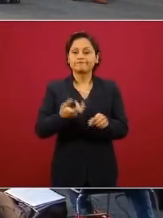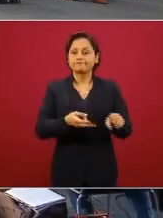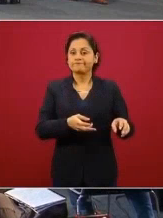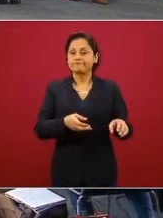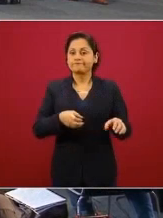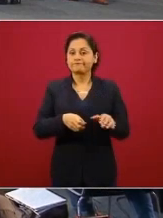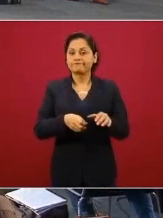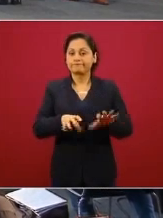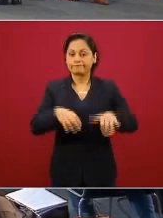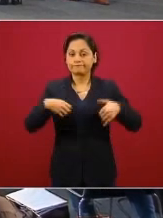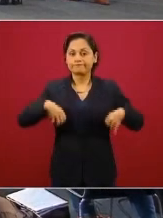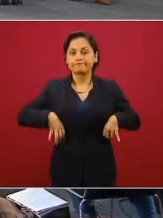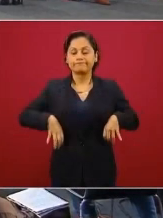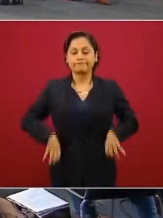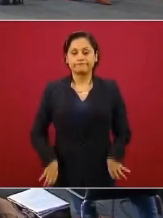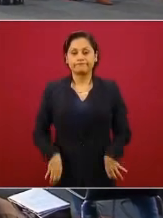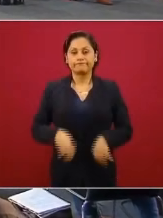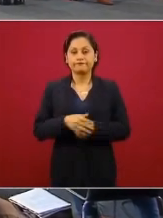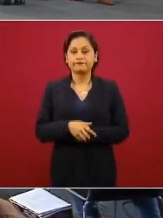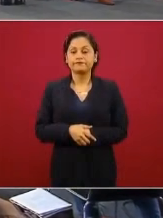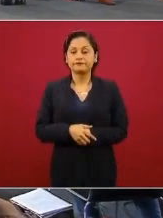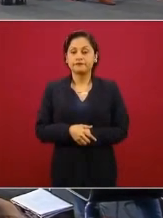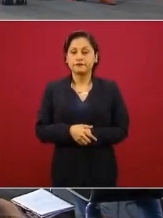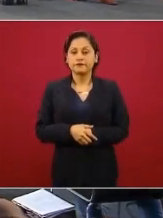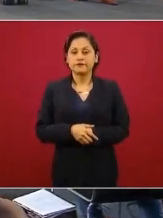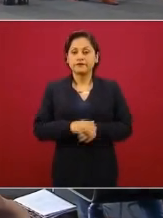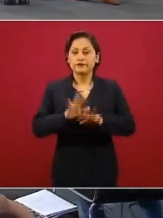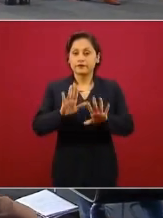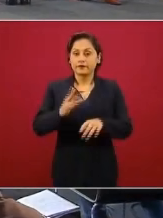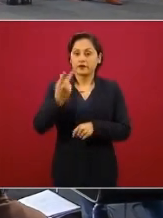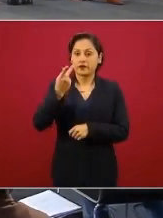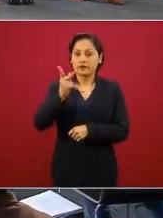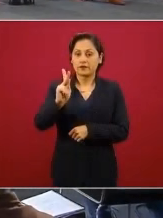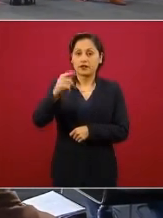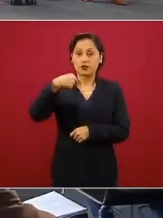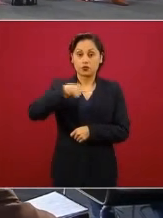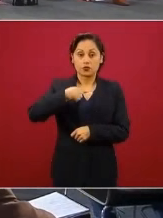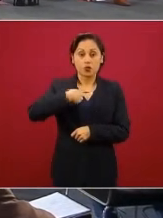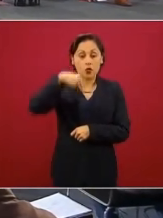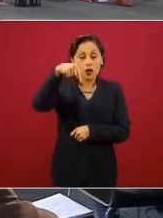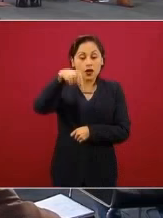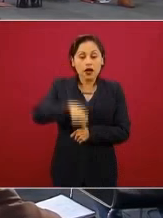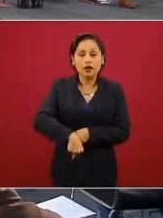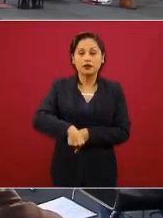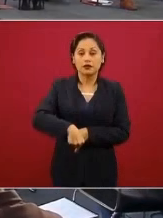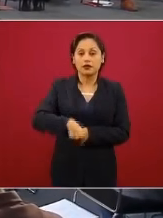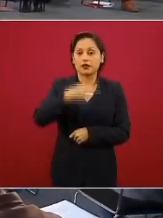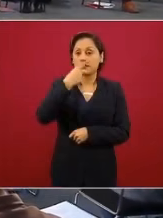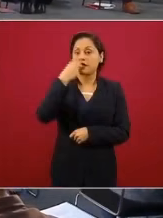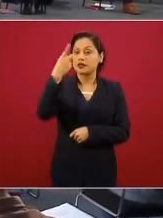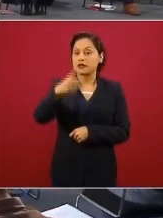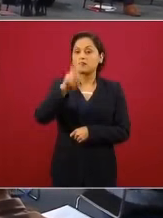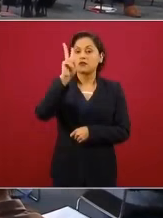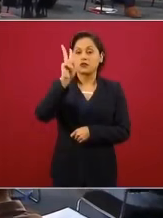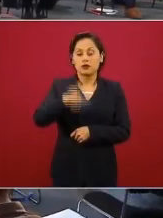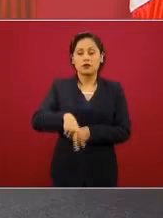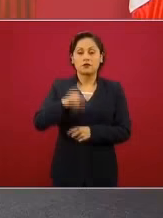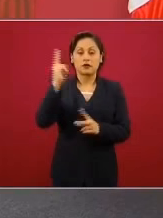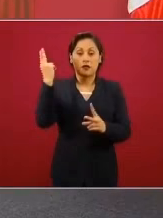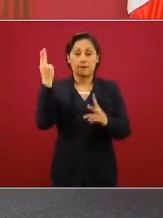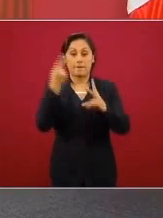aquí aclaró también que es reprobable que se le quite la vida a un ser humano más